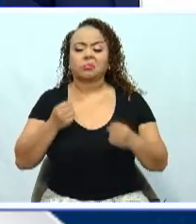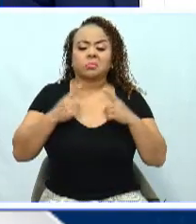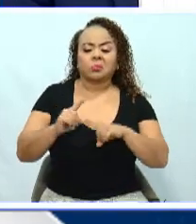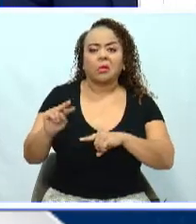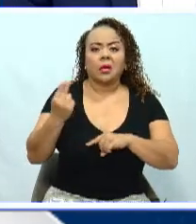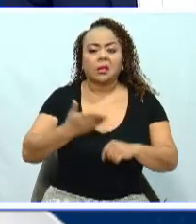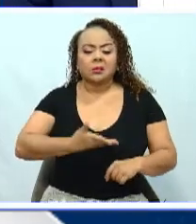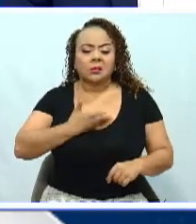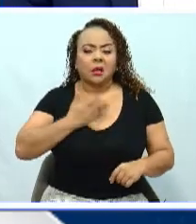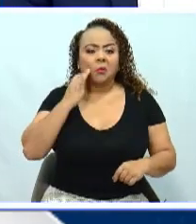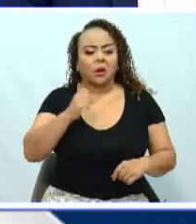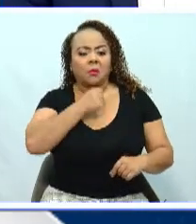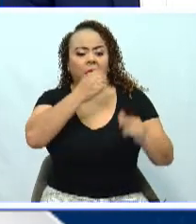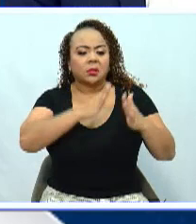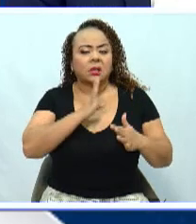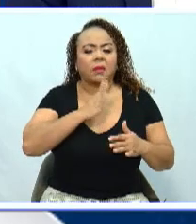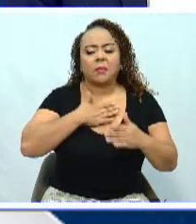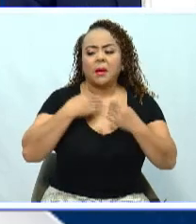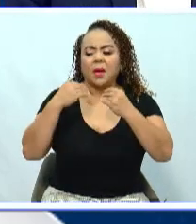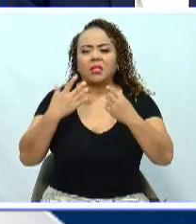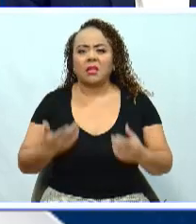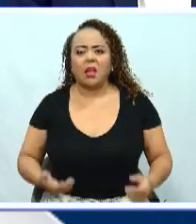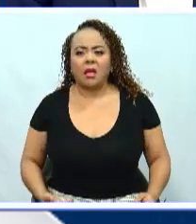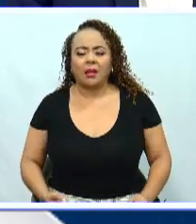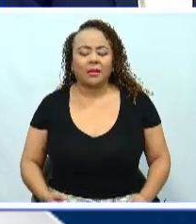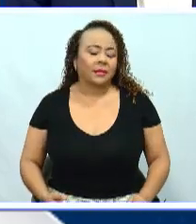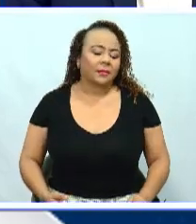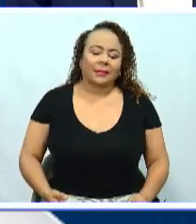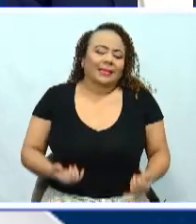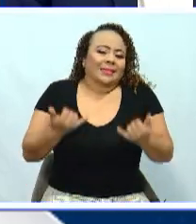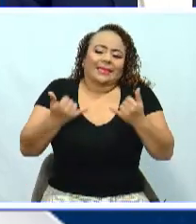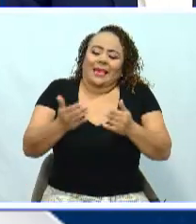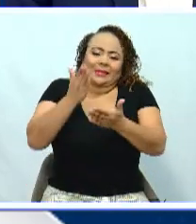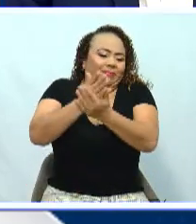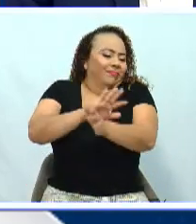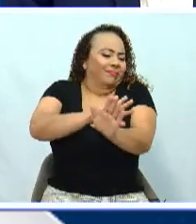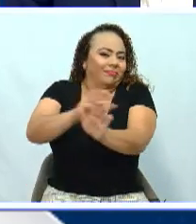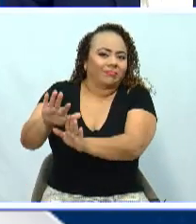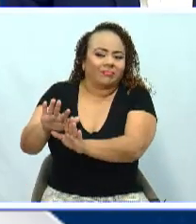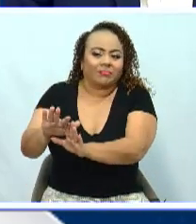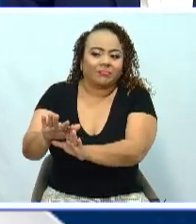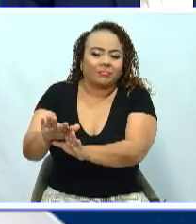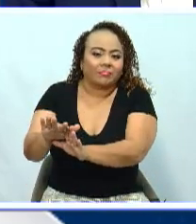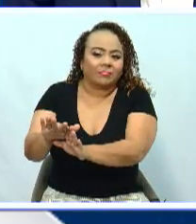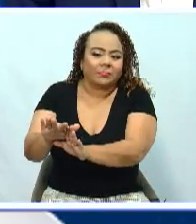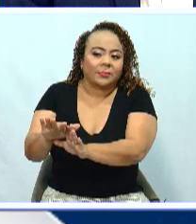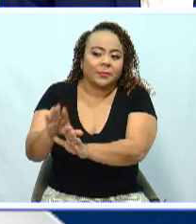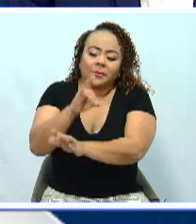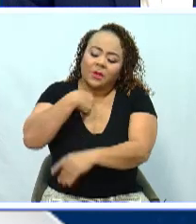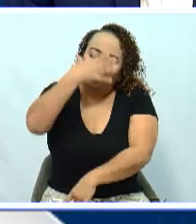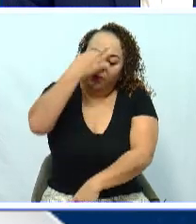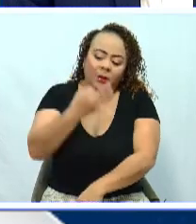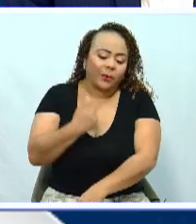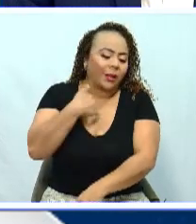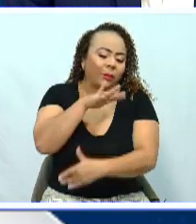ellos porque el periodista que habla a mí vende y ya hace rato pasó de esa época y creo que